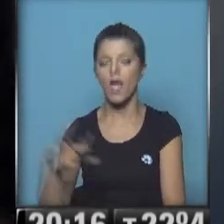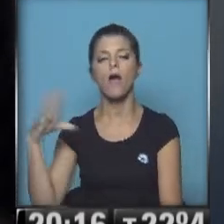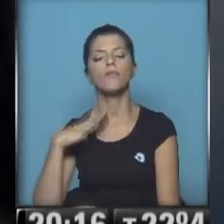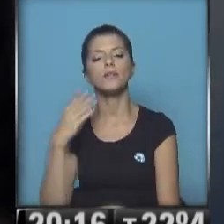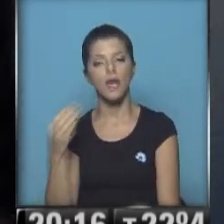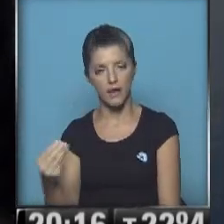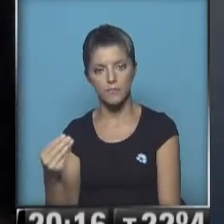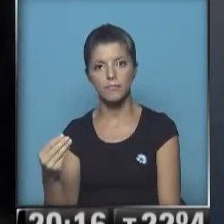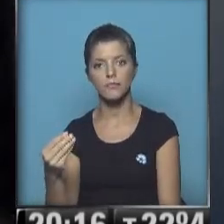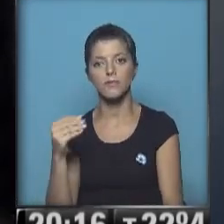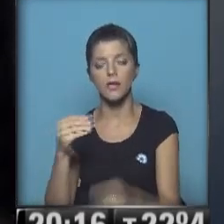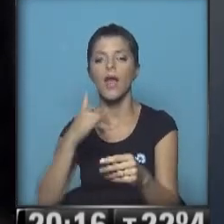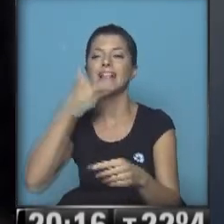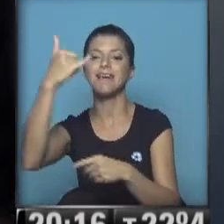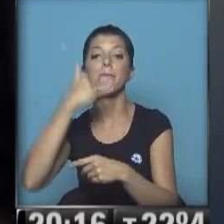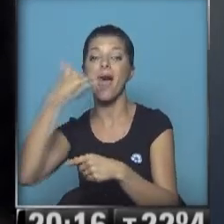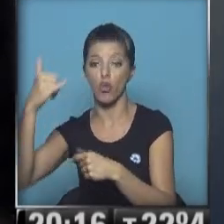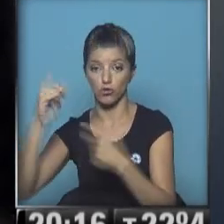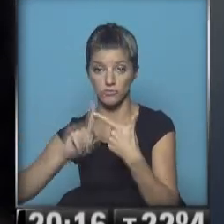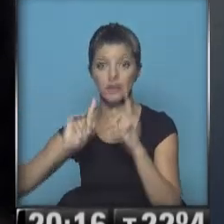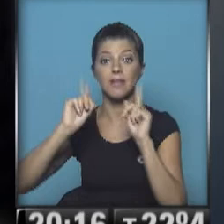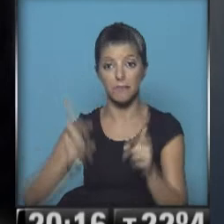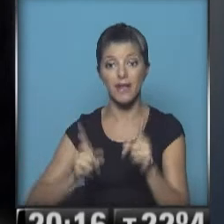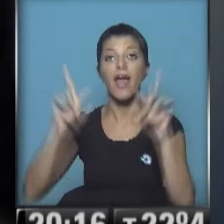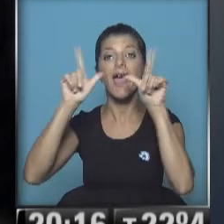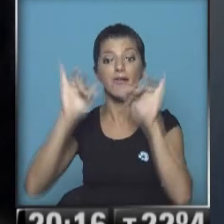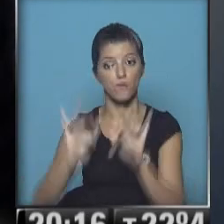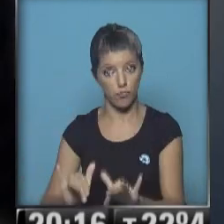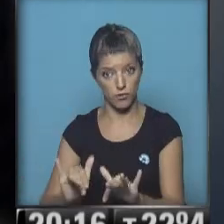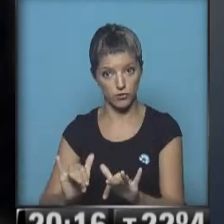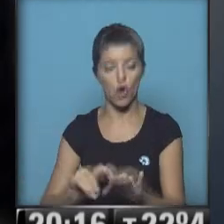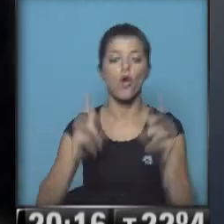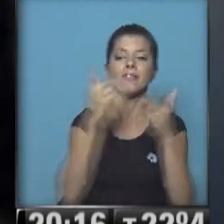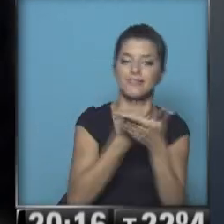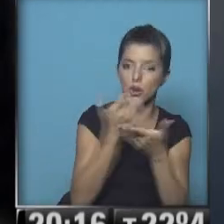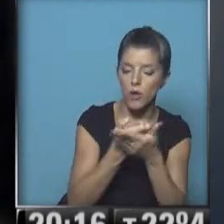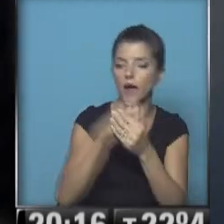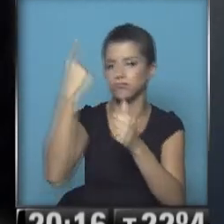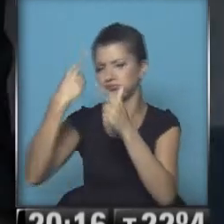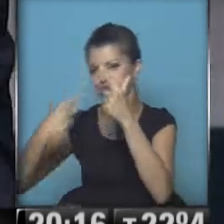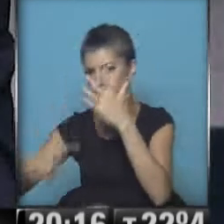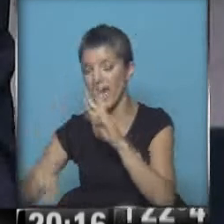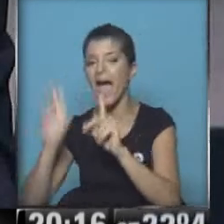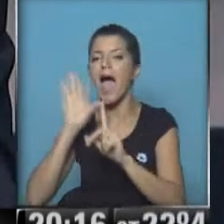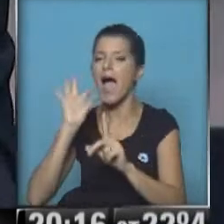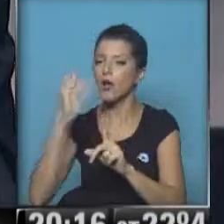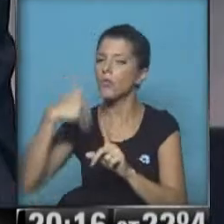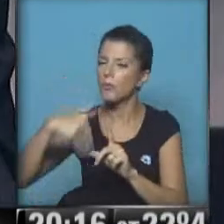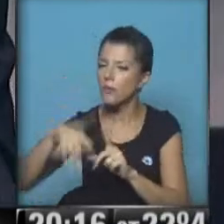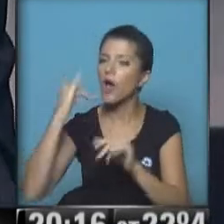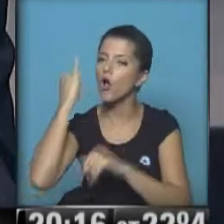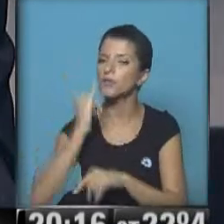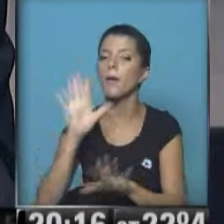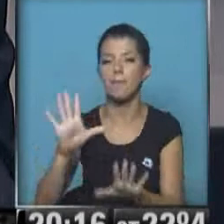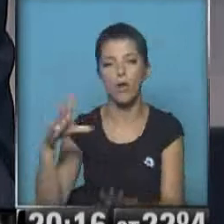telefónicos por supuesto y lo informático las computadoras los celulares etcétera que algo ya se empezó a contar pero falta